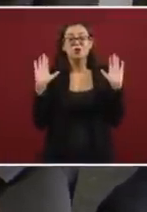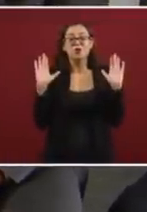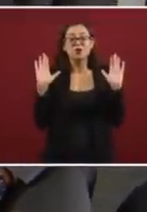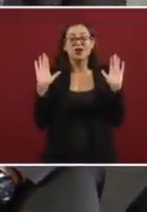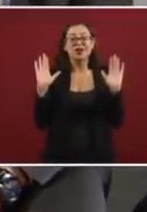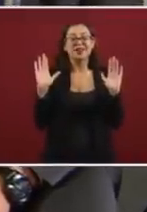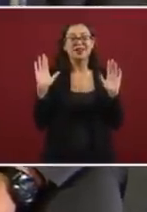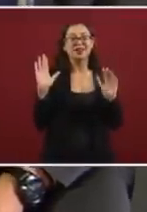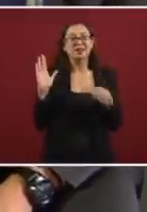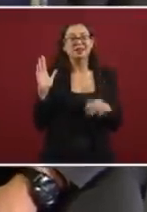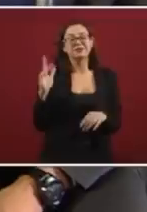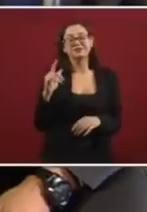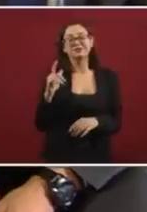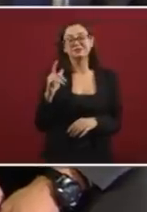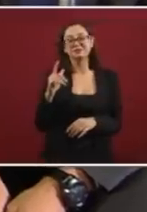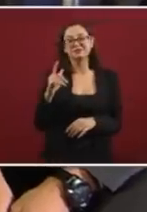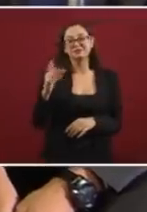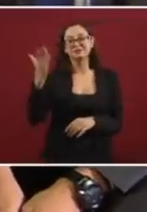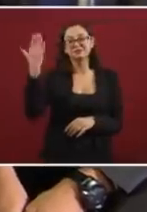recomendó